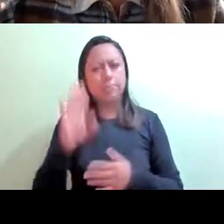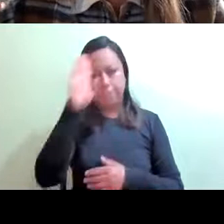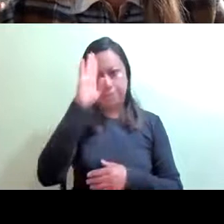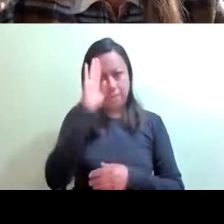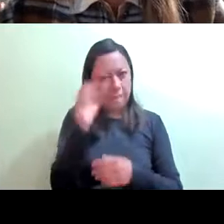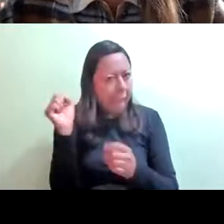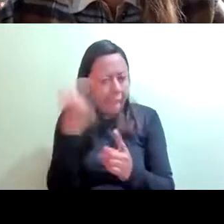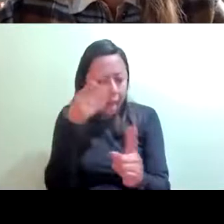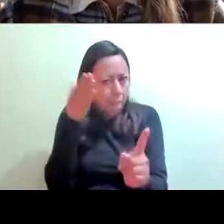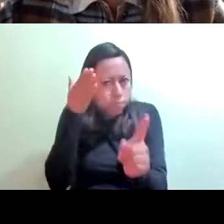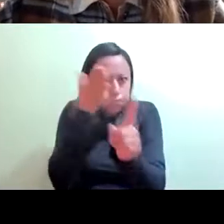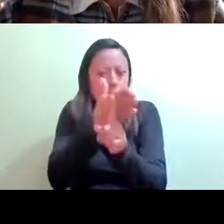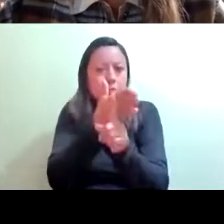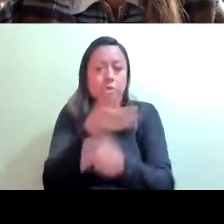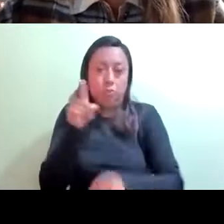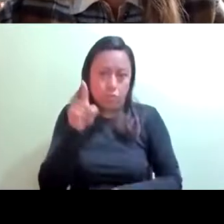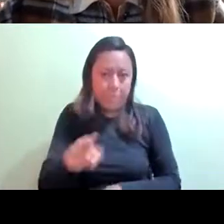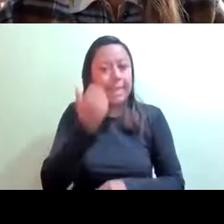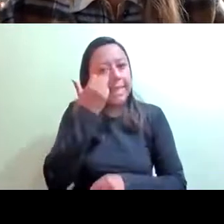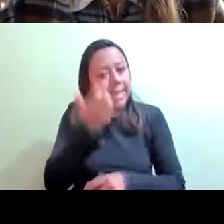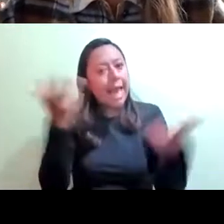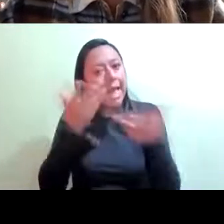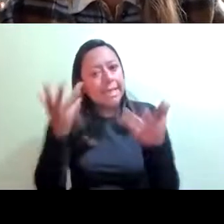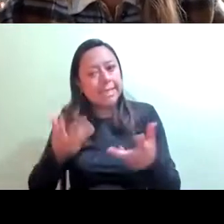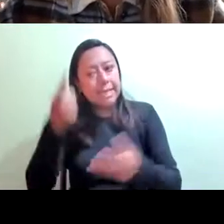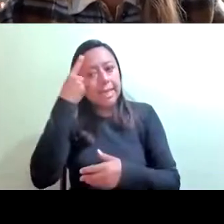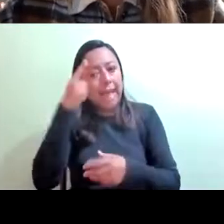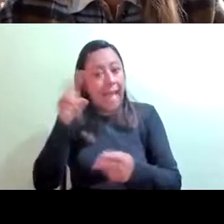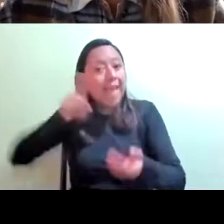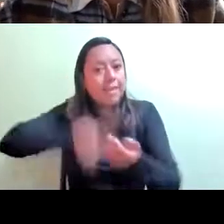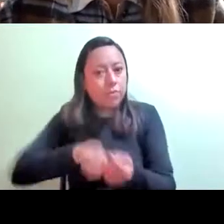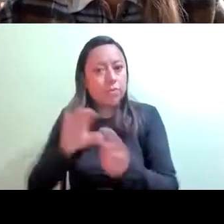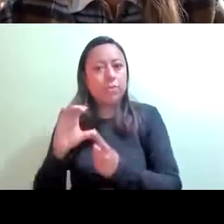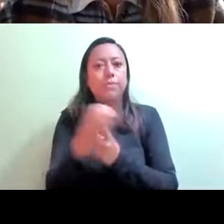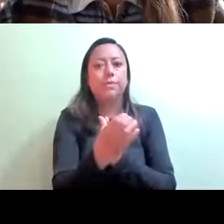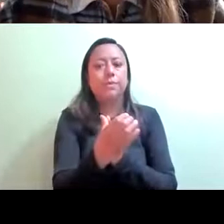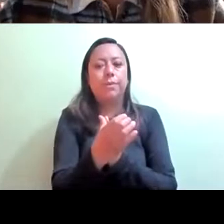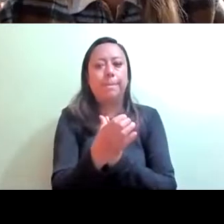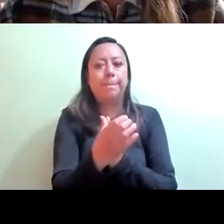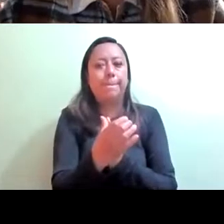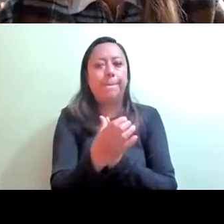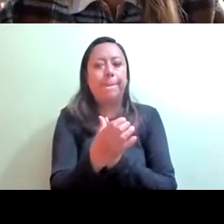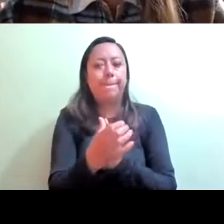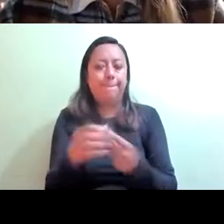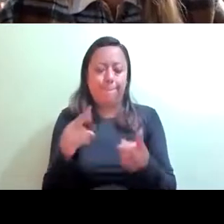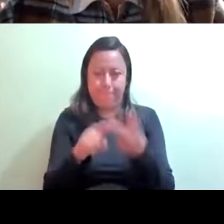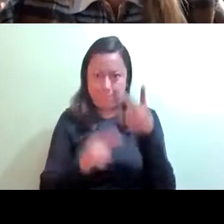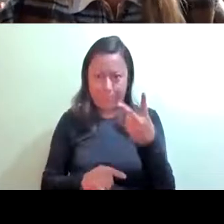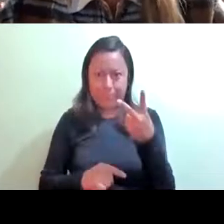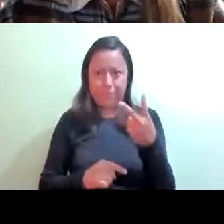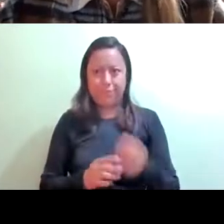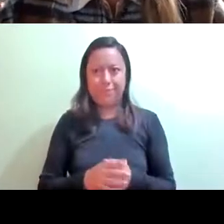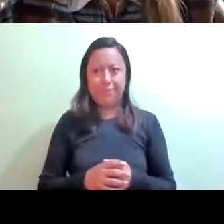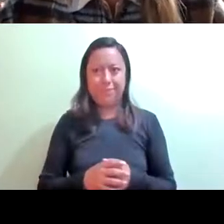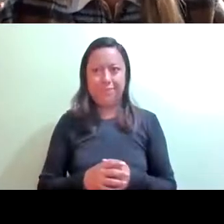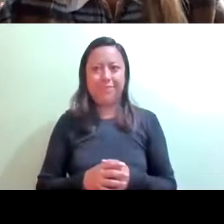al cual usted desea o requiere darle seguimiento en la comisión. Mi segunda pregunta me ganó el